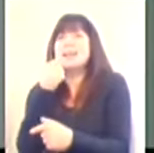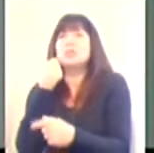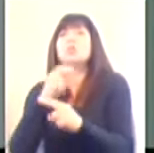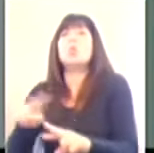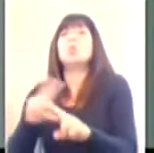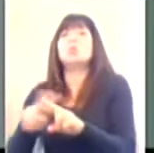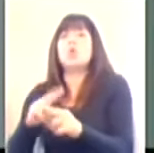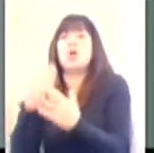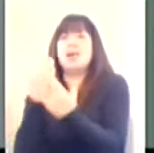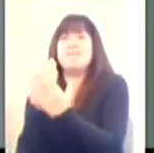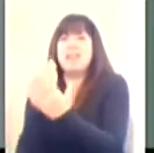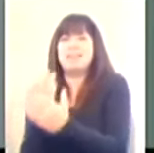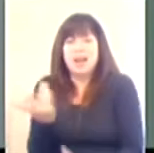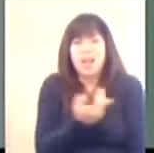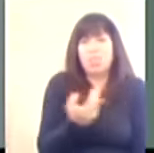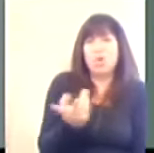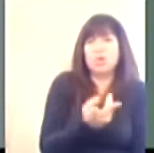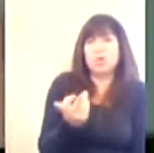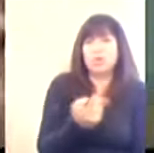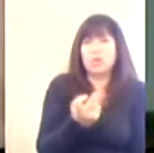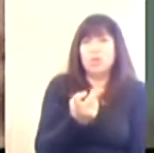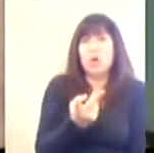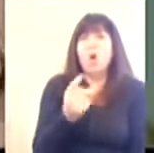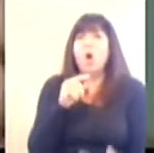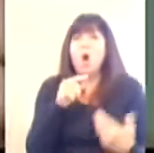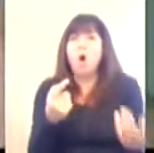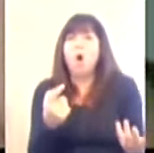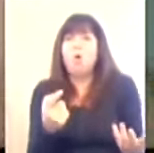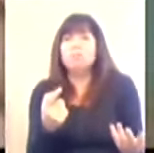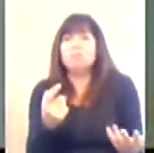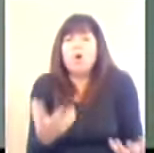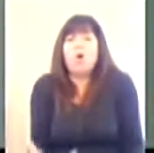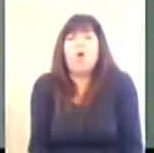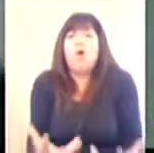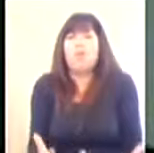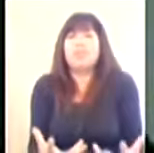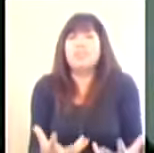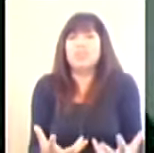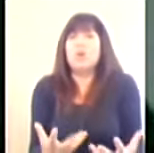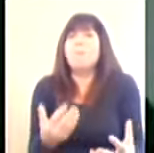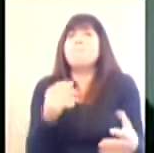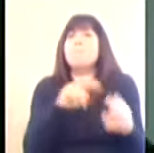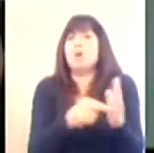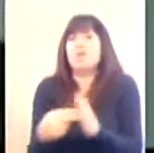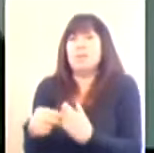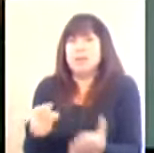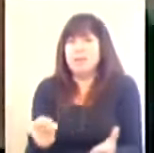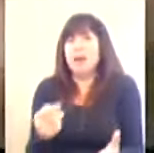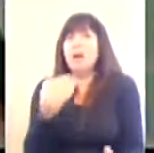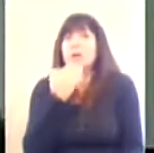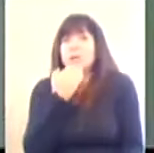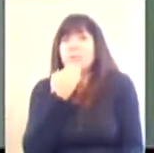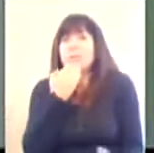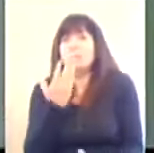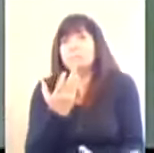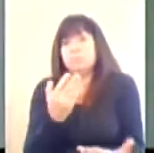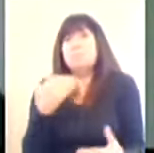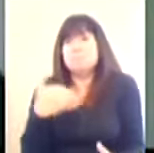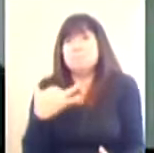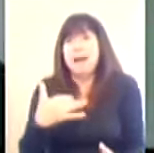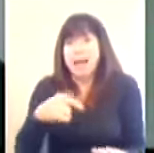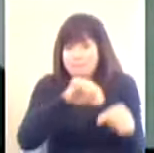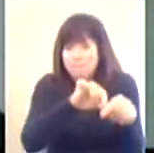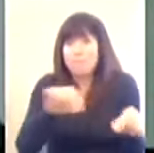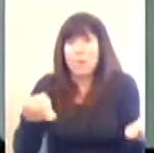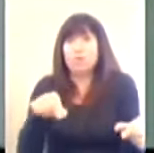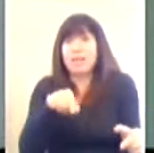cosas, o un dique de contención frente a este tipo de problemática, o bien la primera línea, en el fondo,